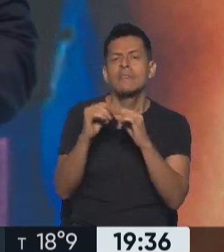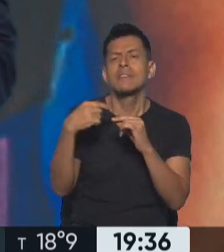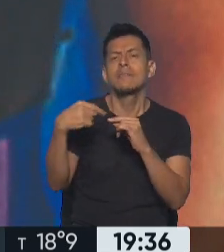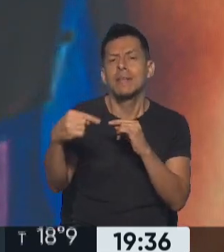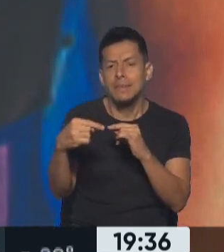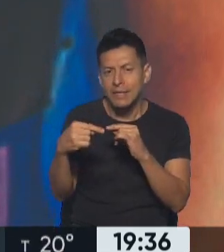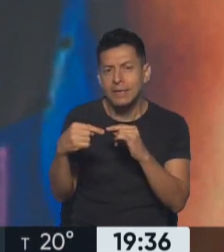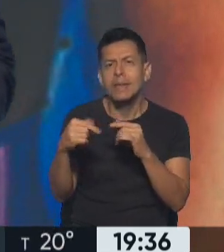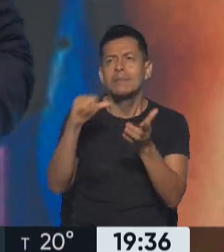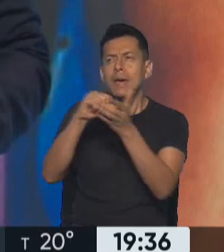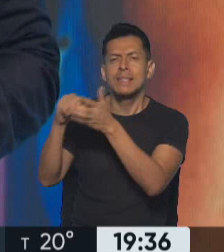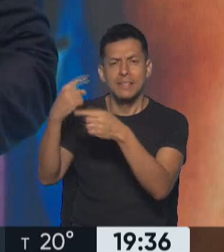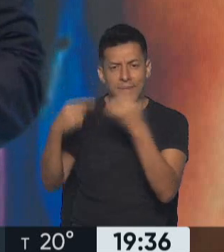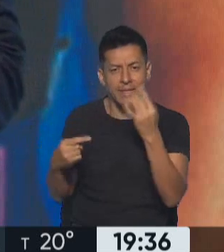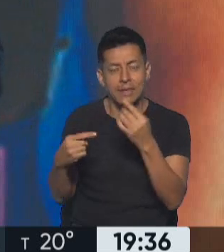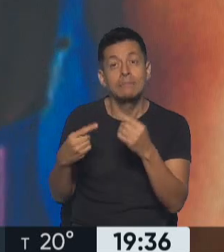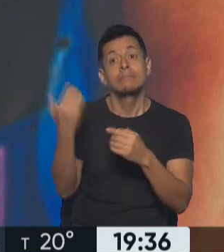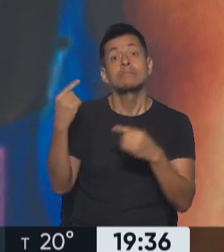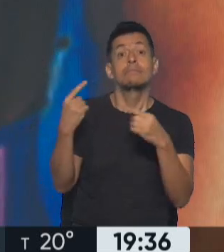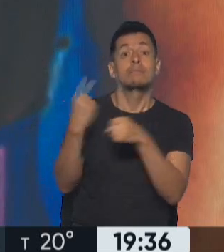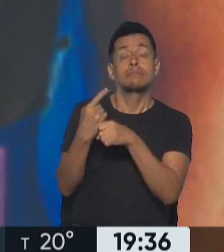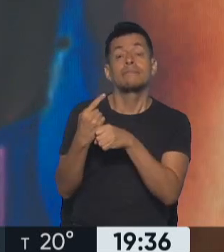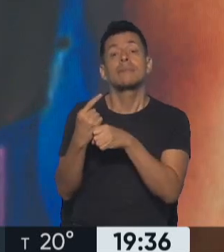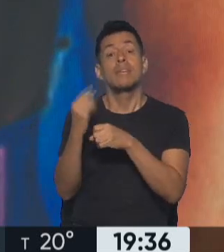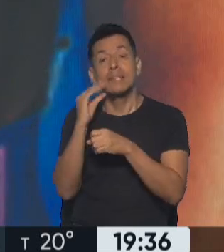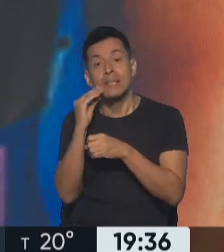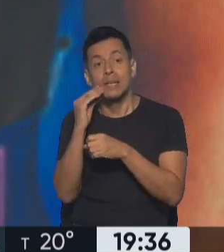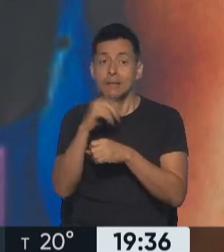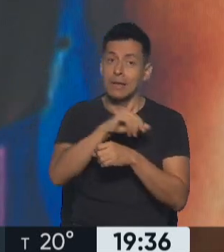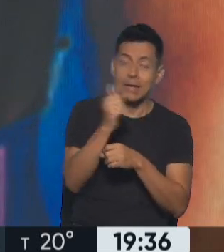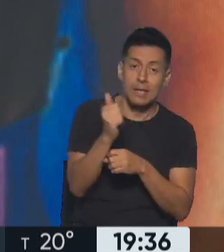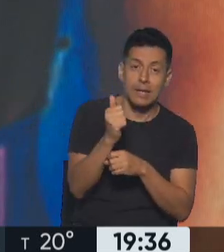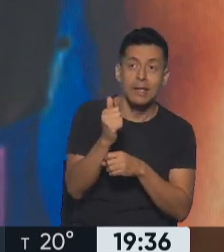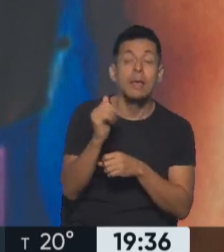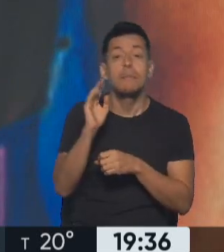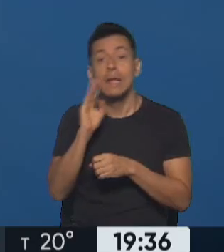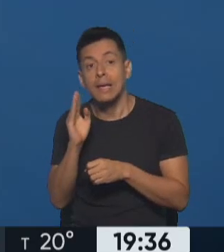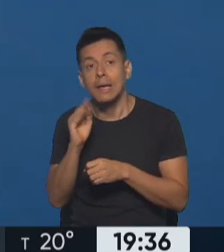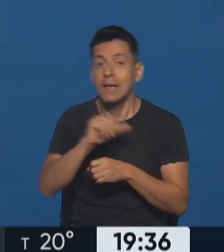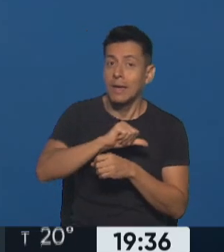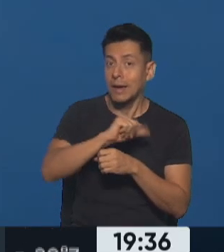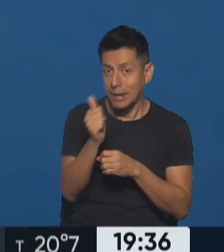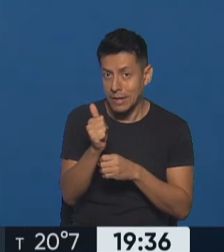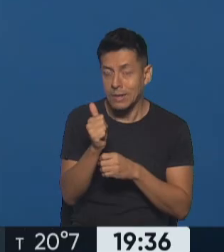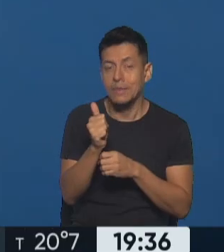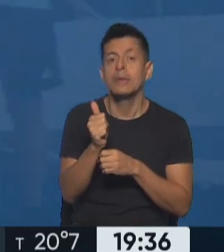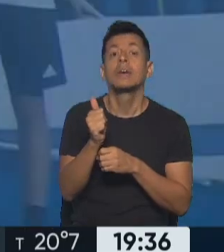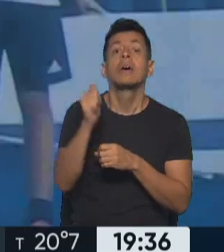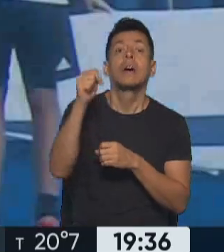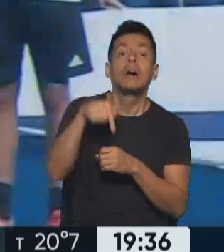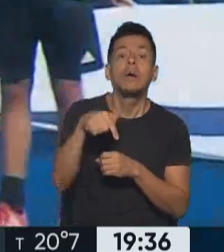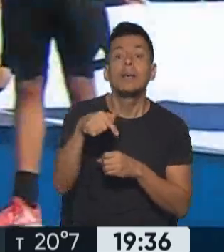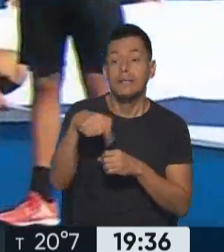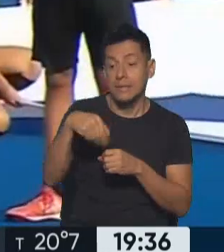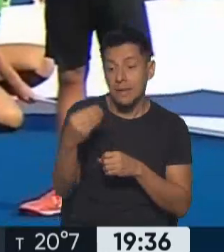jugando con distintos países. Primero fue con Inglaterra, ganaron los dos partidos. Después fue con Bélgica, ganaron los dos partidos. Y ahora, este fin